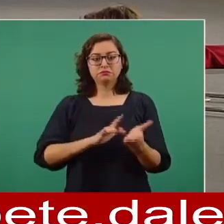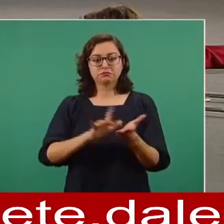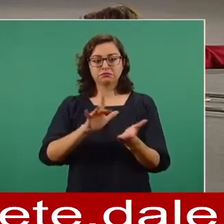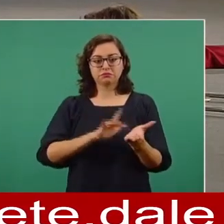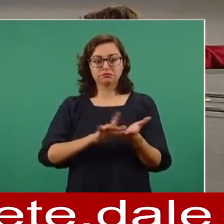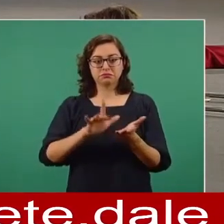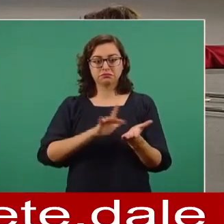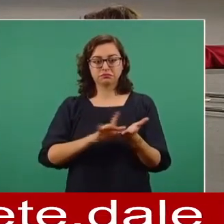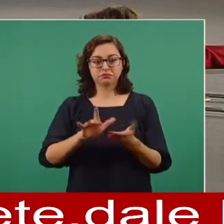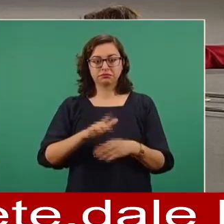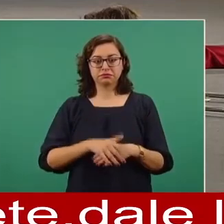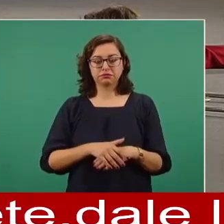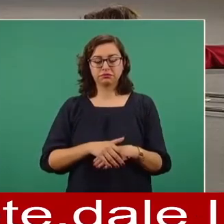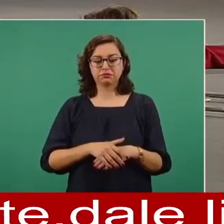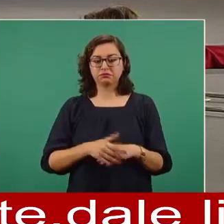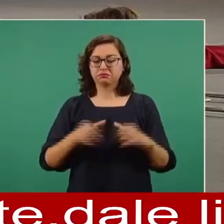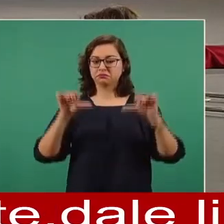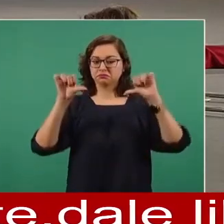Y desaprobación.